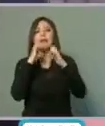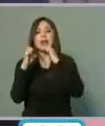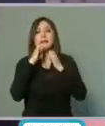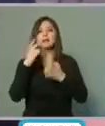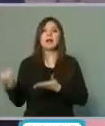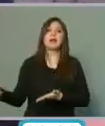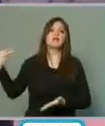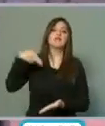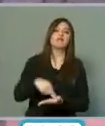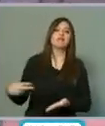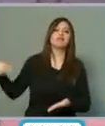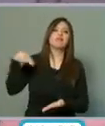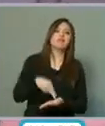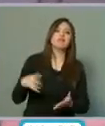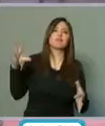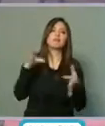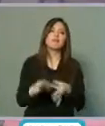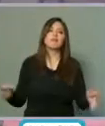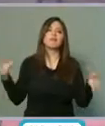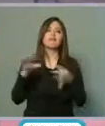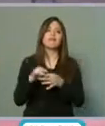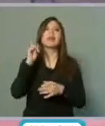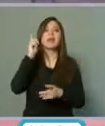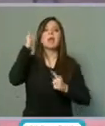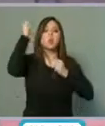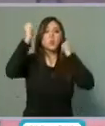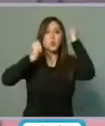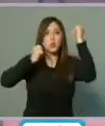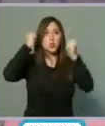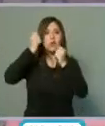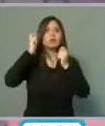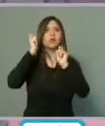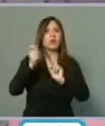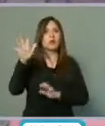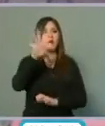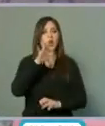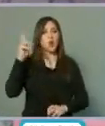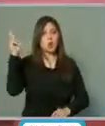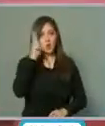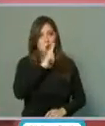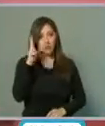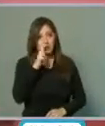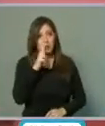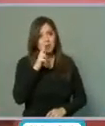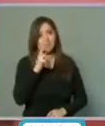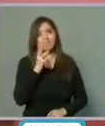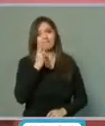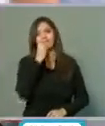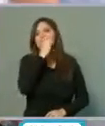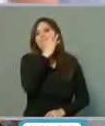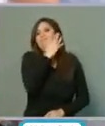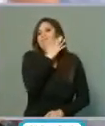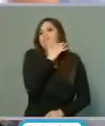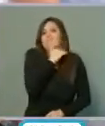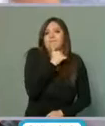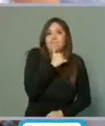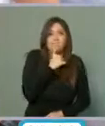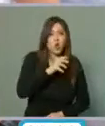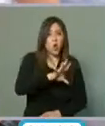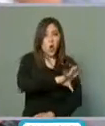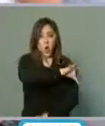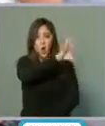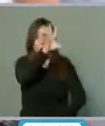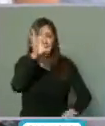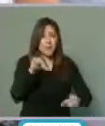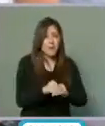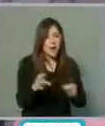aquí sobre el turismo hacia Rusia, pero es imposible, por supuesto, no, claro abarcar todo,